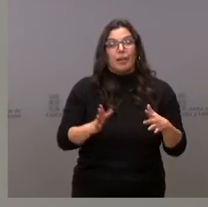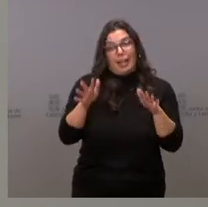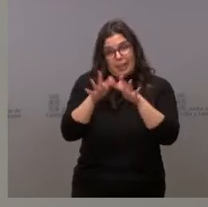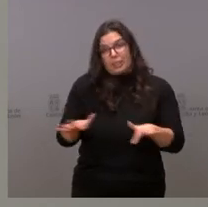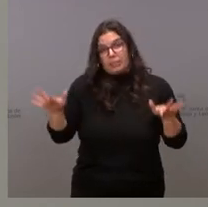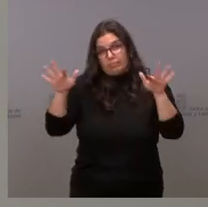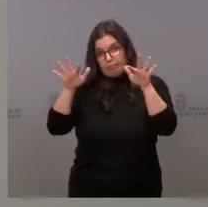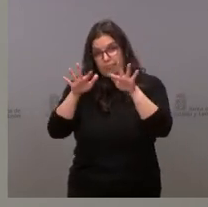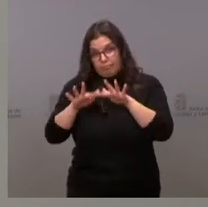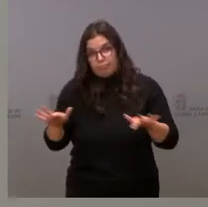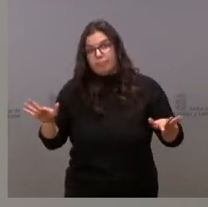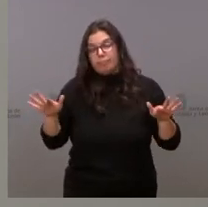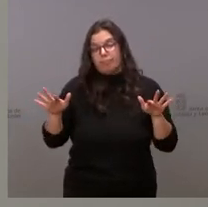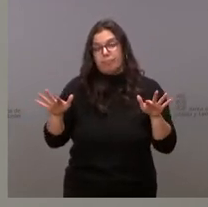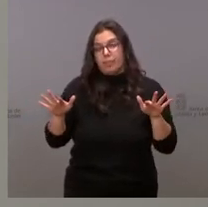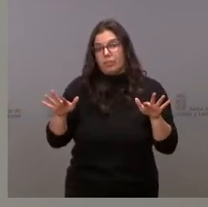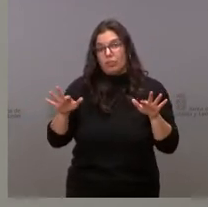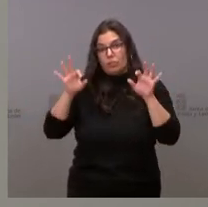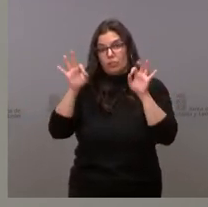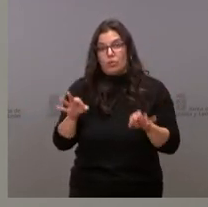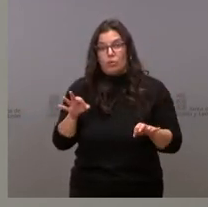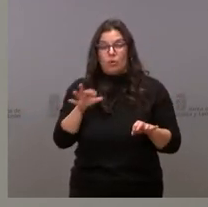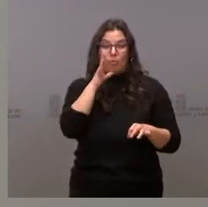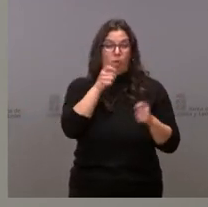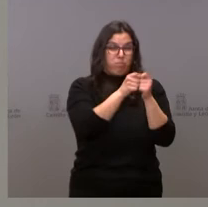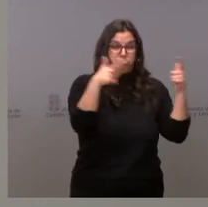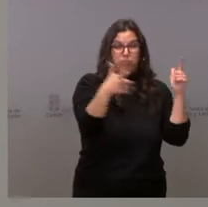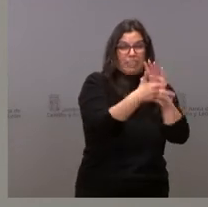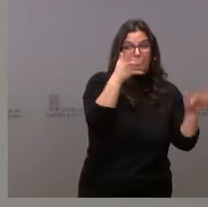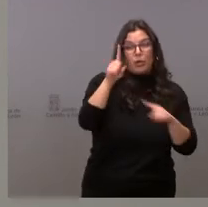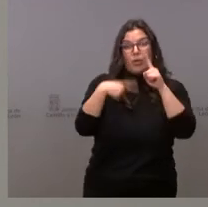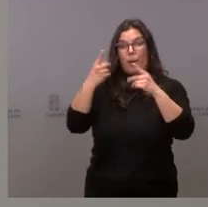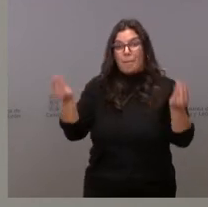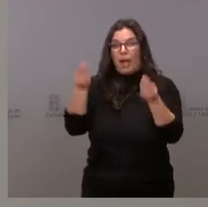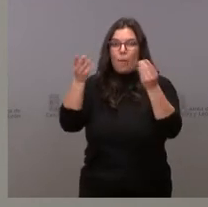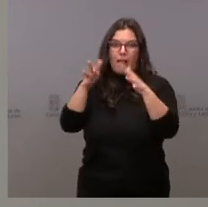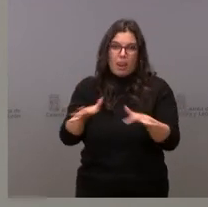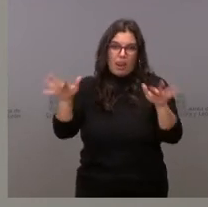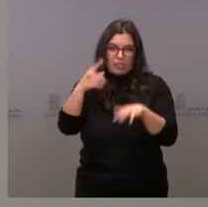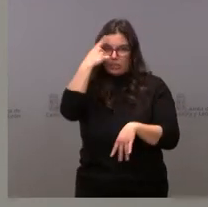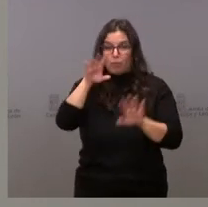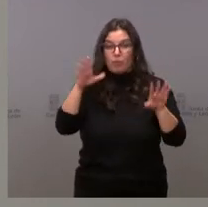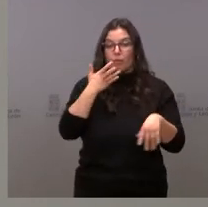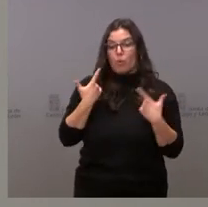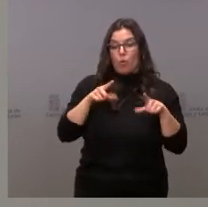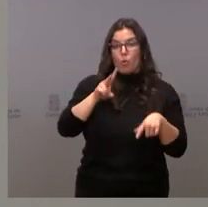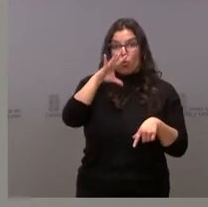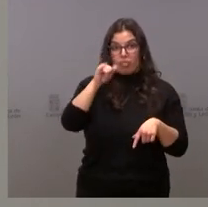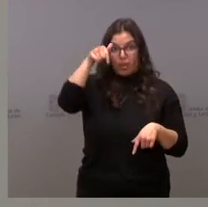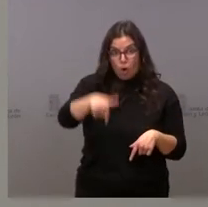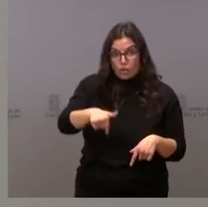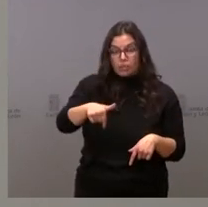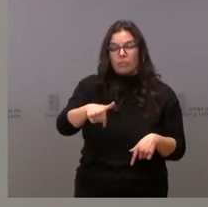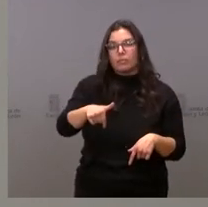tendencia positiva esperamos que la tendencia epidemiológica y así les puedo decir que en nuestras unidades de críticos en la jornada de hoy